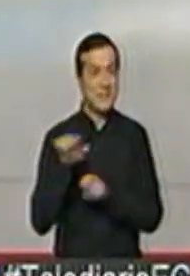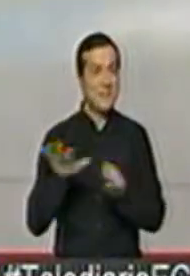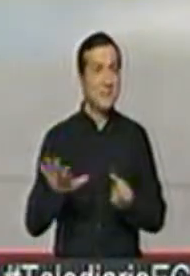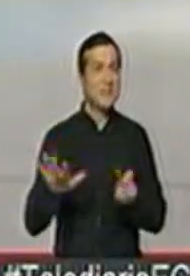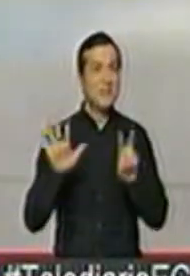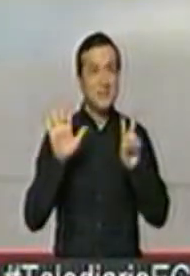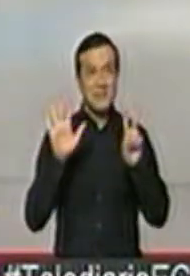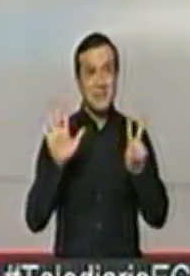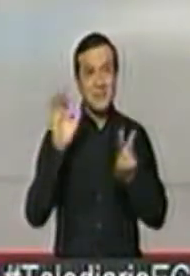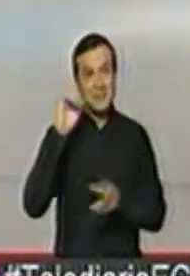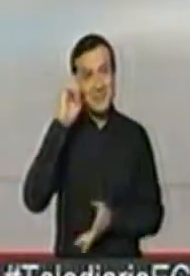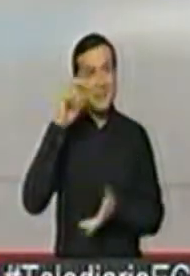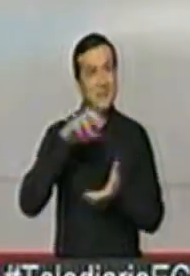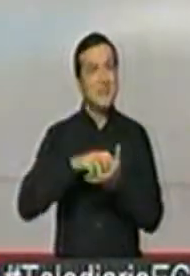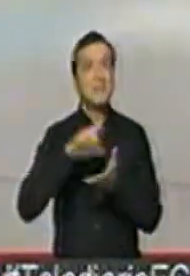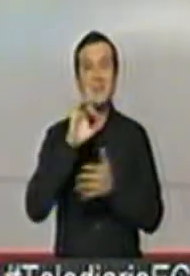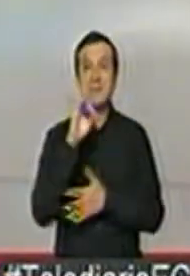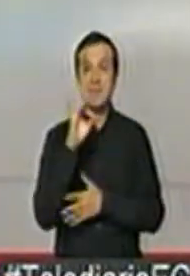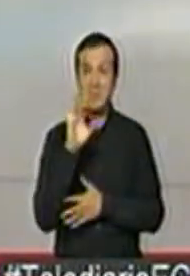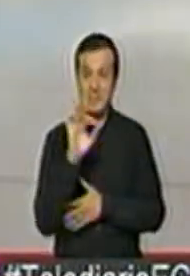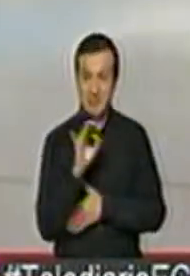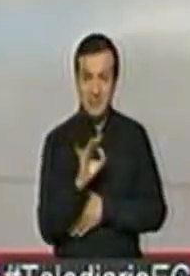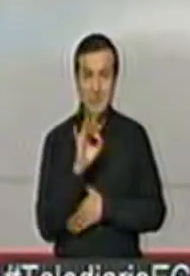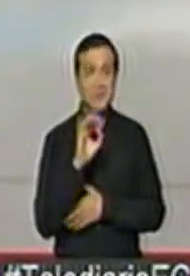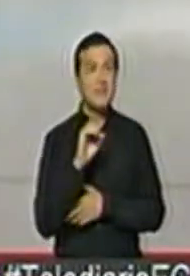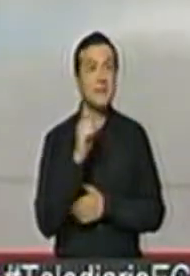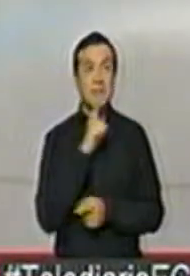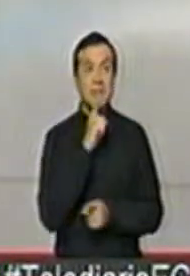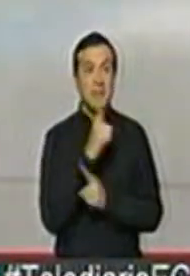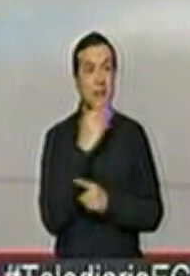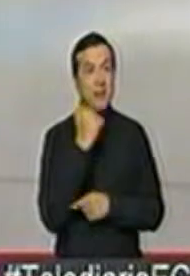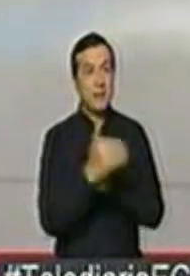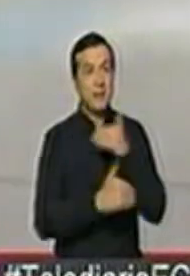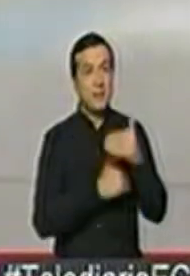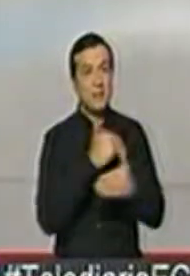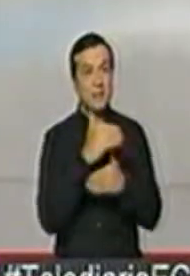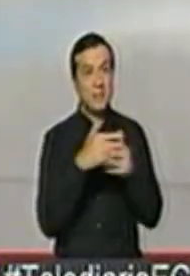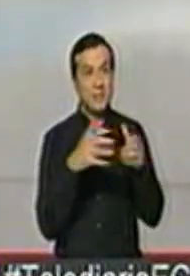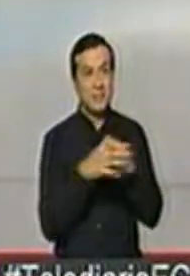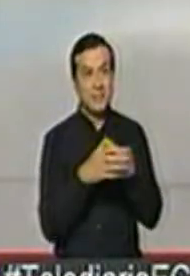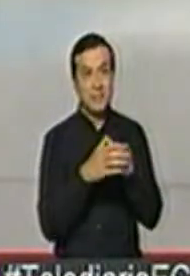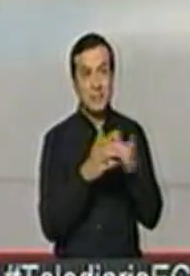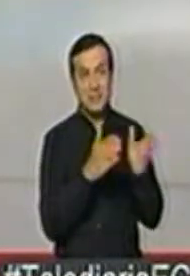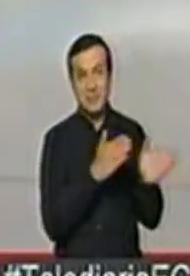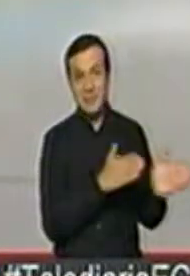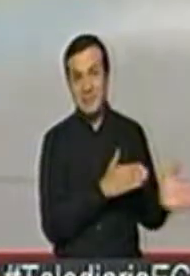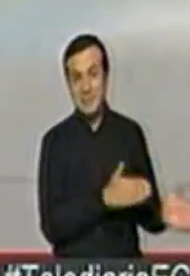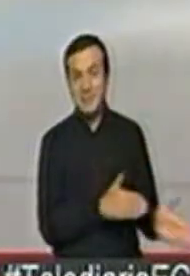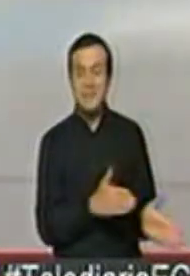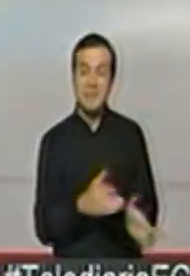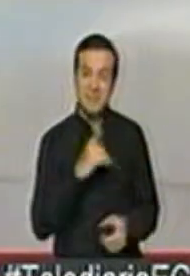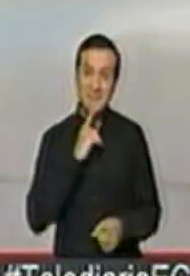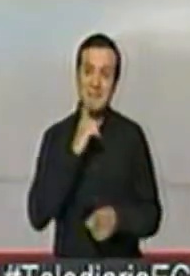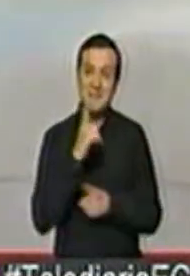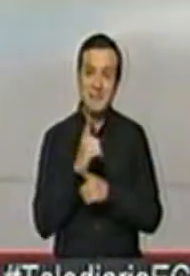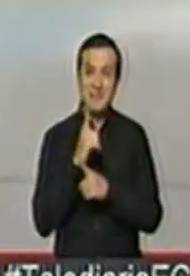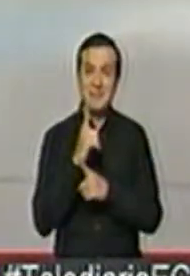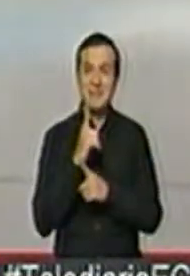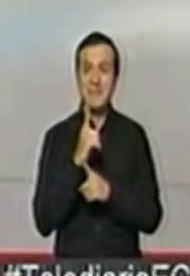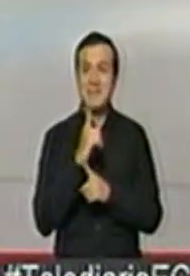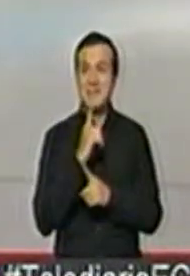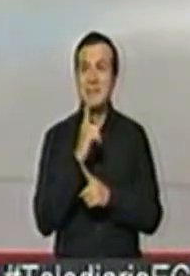asumió el gobierno, 18 y 19, hemos ido mejorando el porcentaje de ahorro. 2017